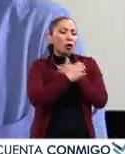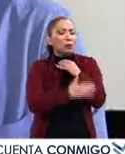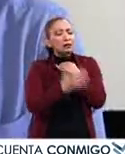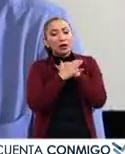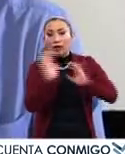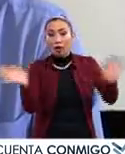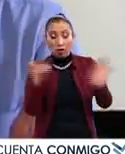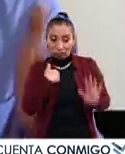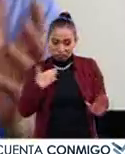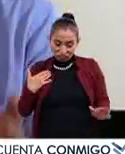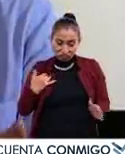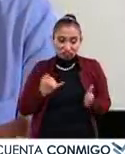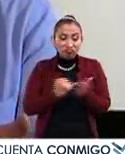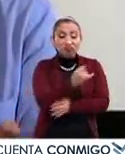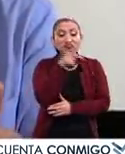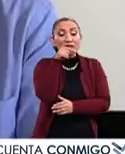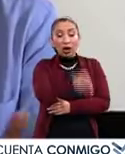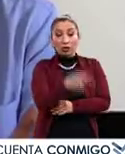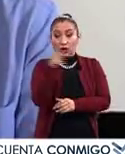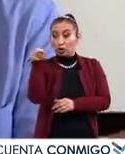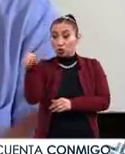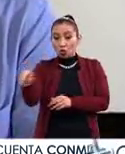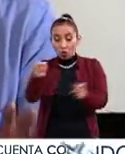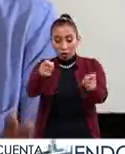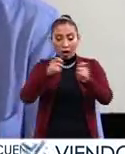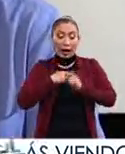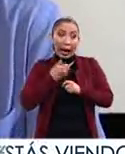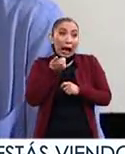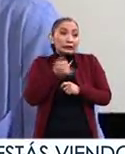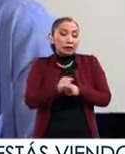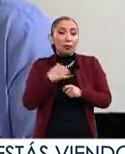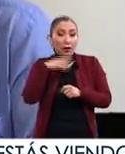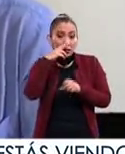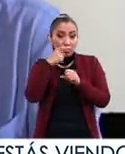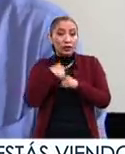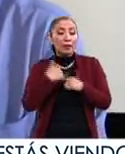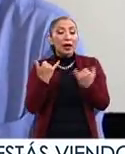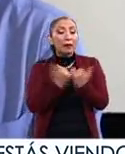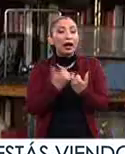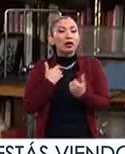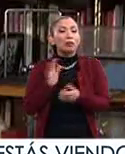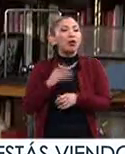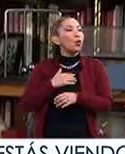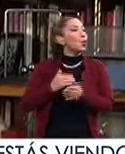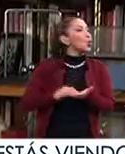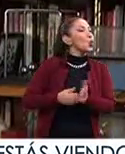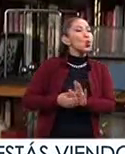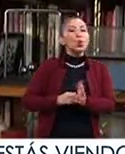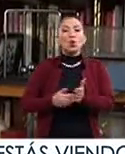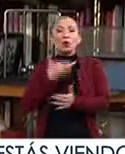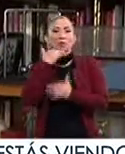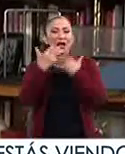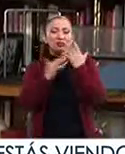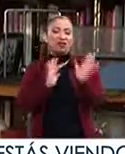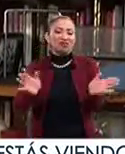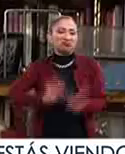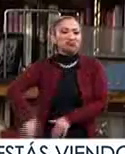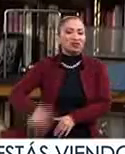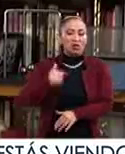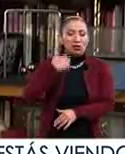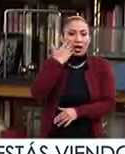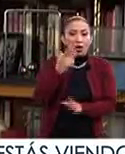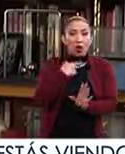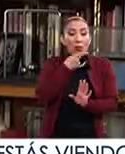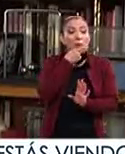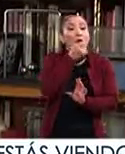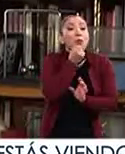Porque tú vas a ser, si aceptas las cosas como están, vas a ser corresponsable y culpable de tapar basuras. Tampoco quiero